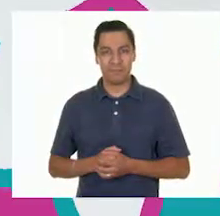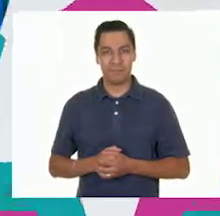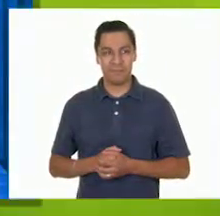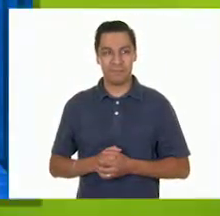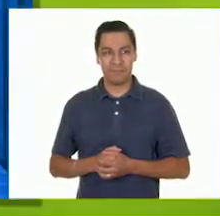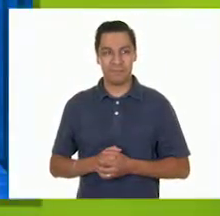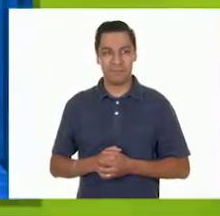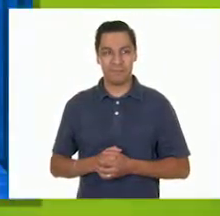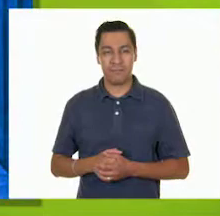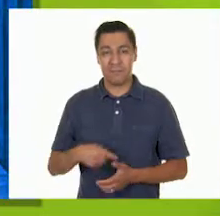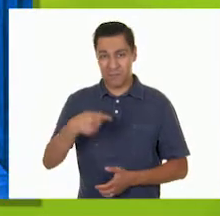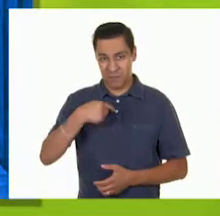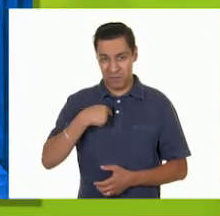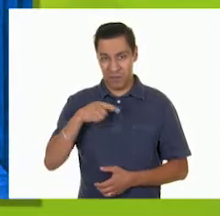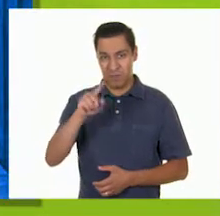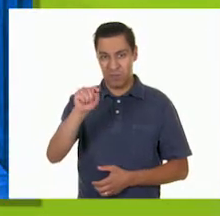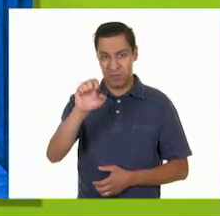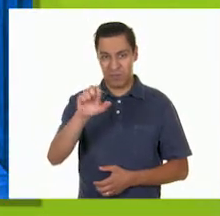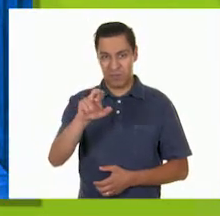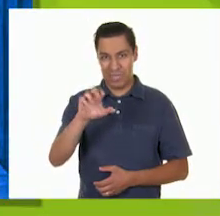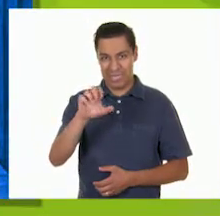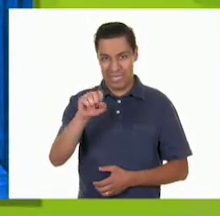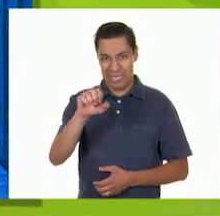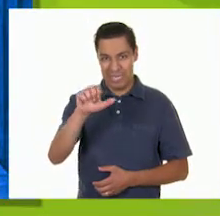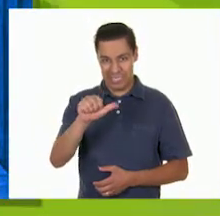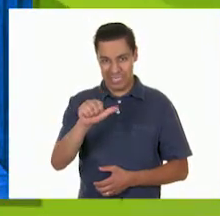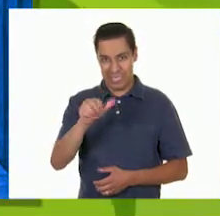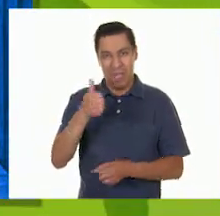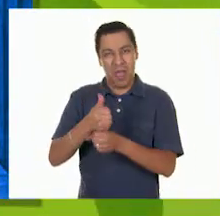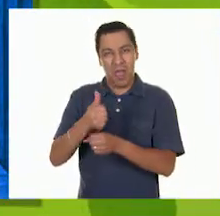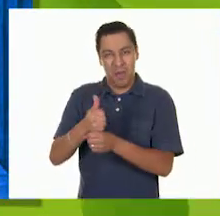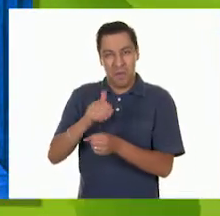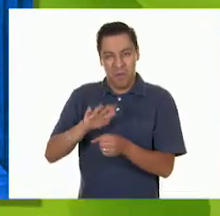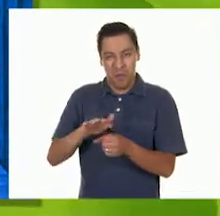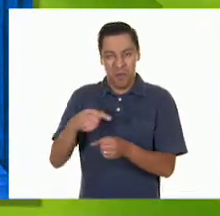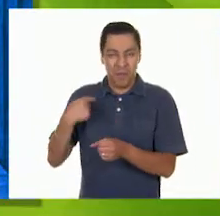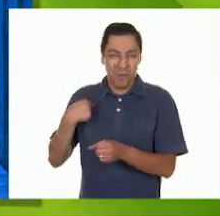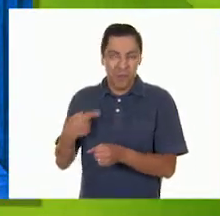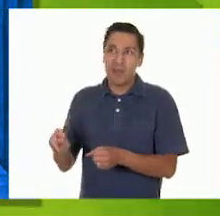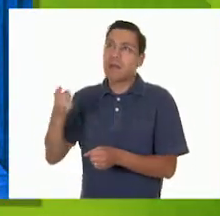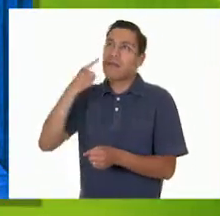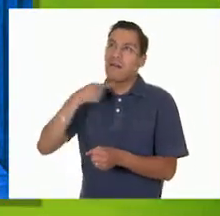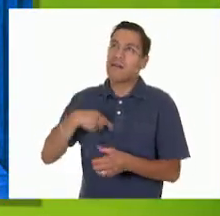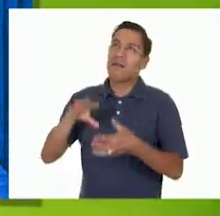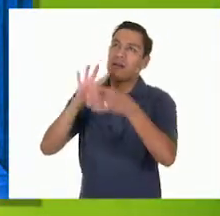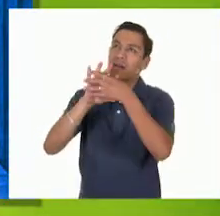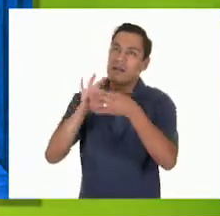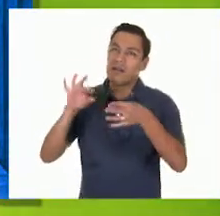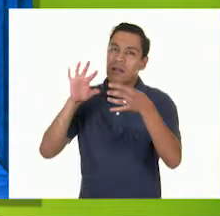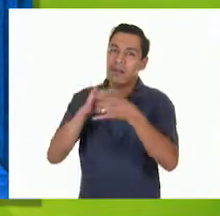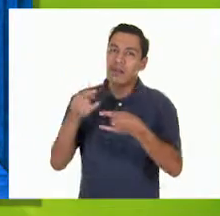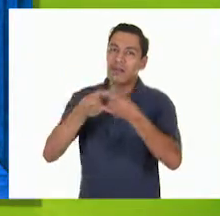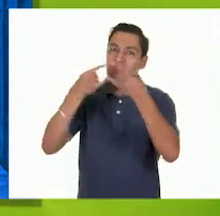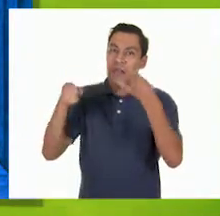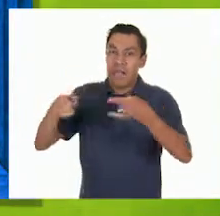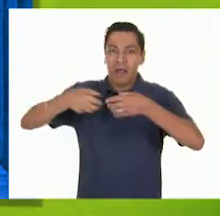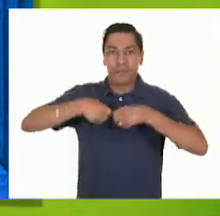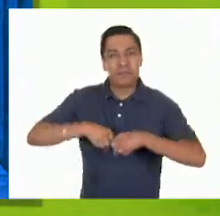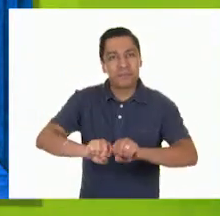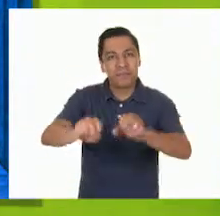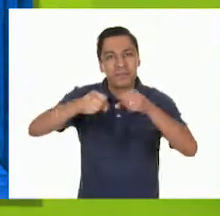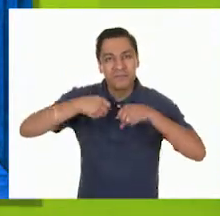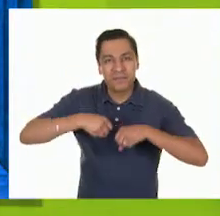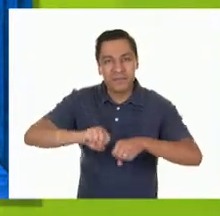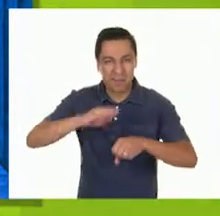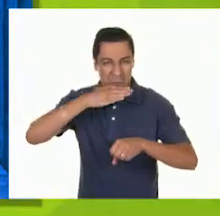soy teresa figueroa y mi abuela me contaba muchas historias mientras ella preparaba el nixtamal